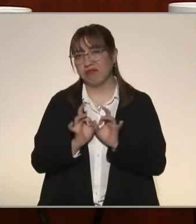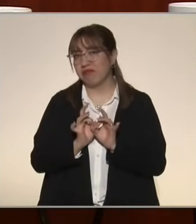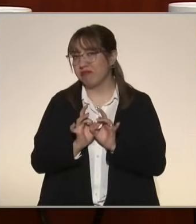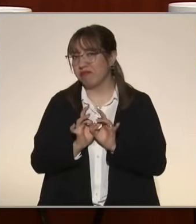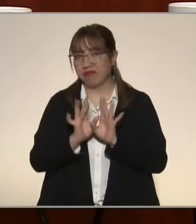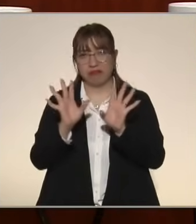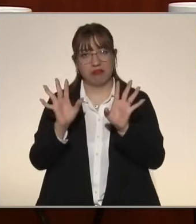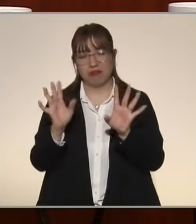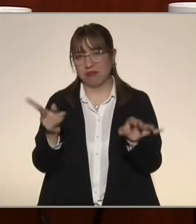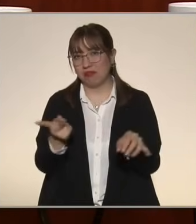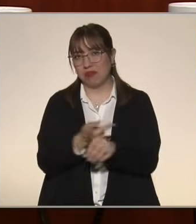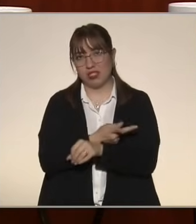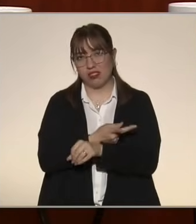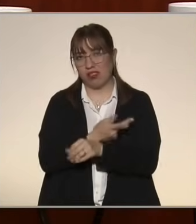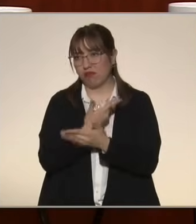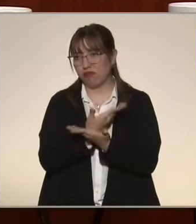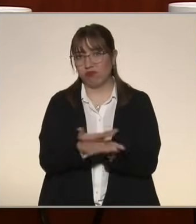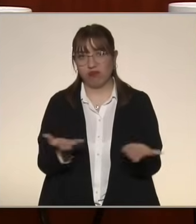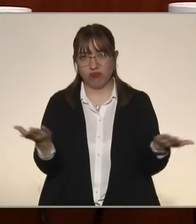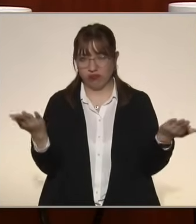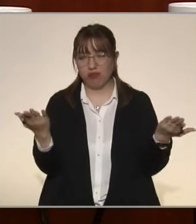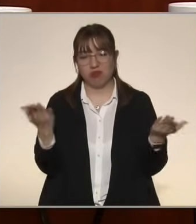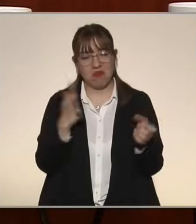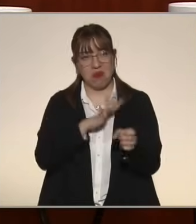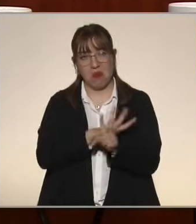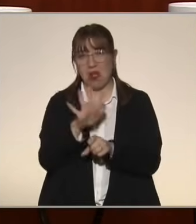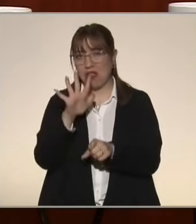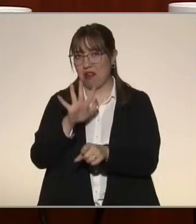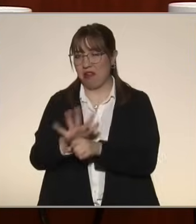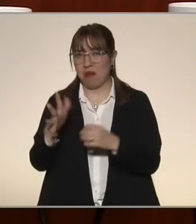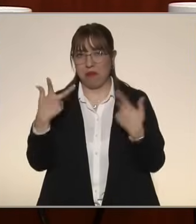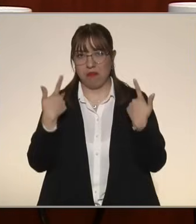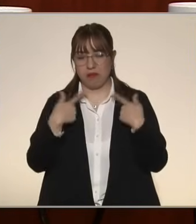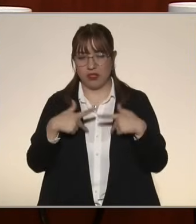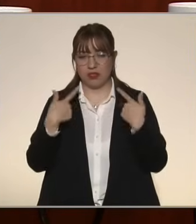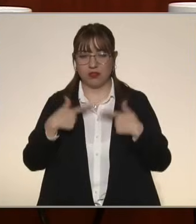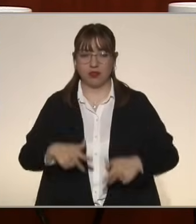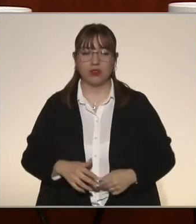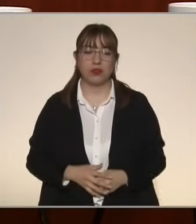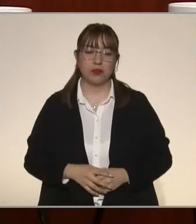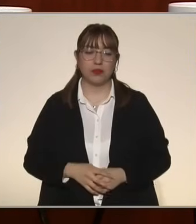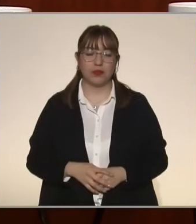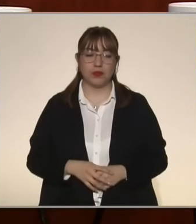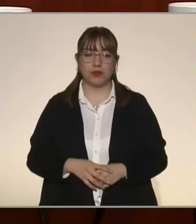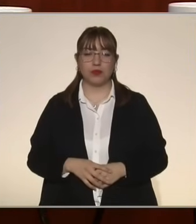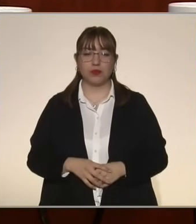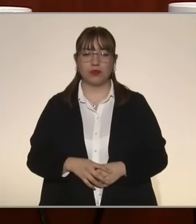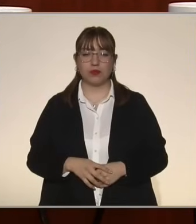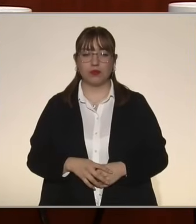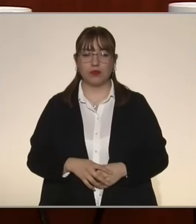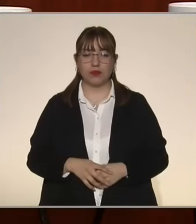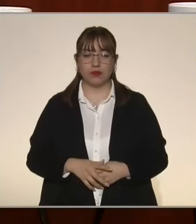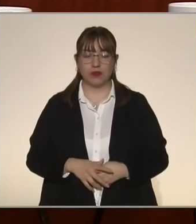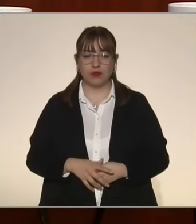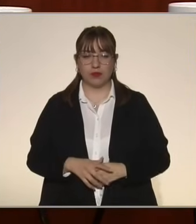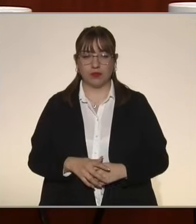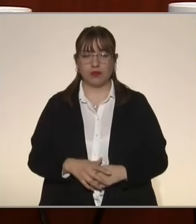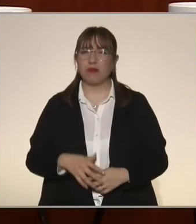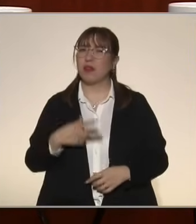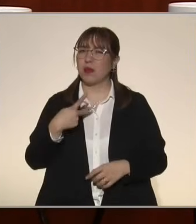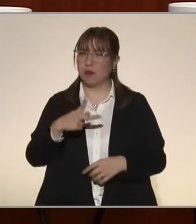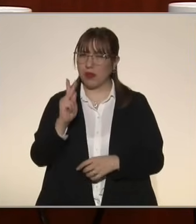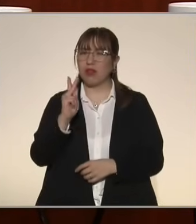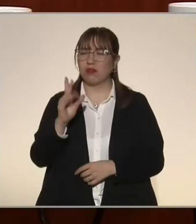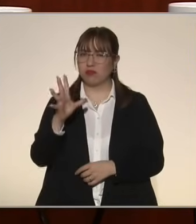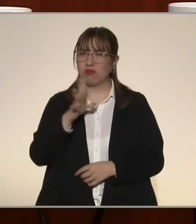¿no? Sin embargo, bueno, se juntan y hemos escuchado muchas opiniones de